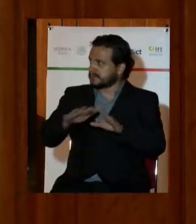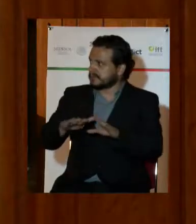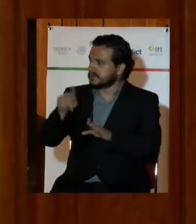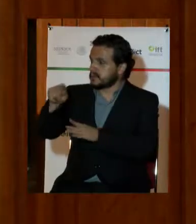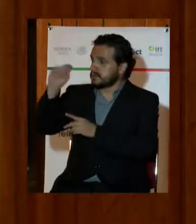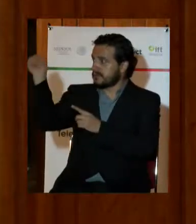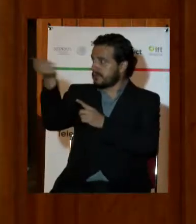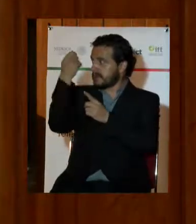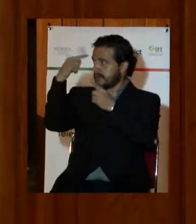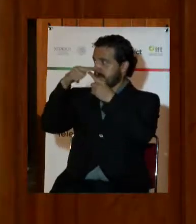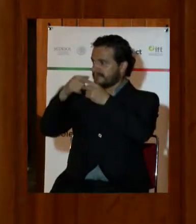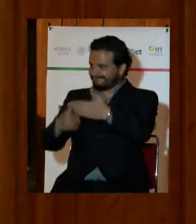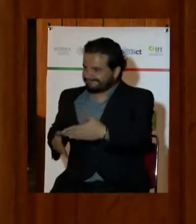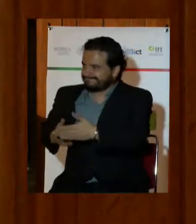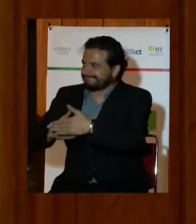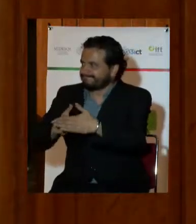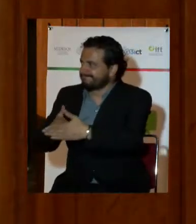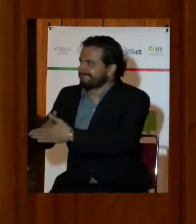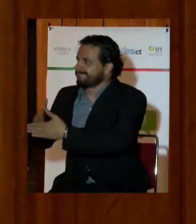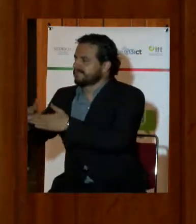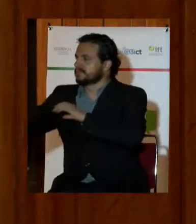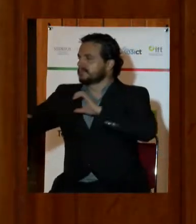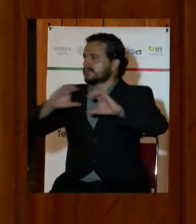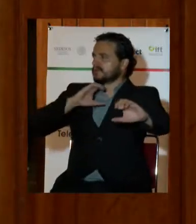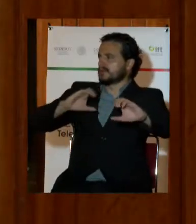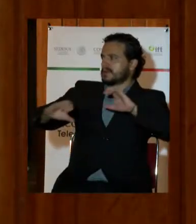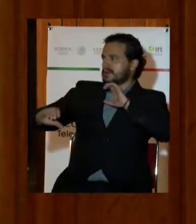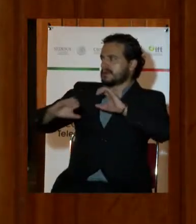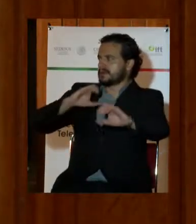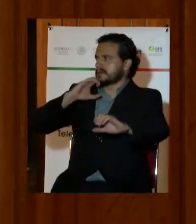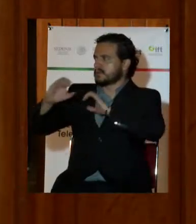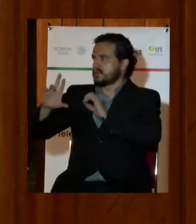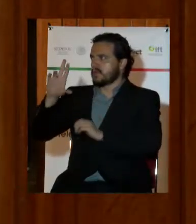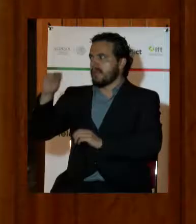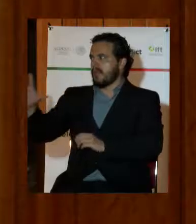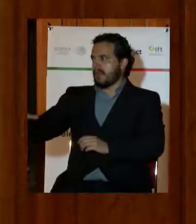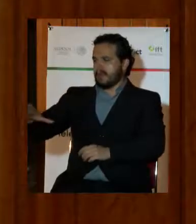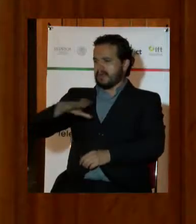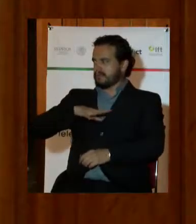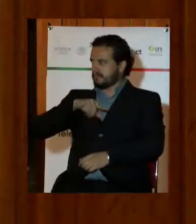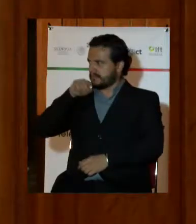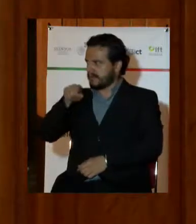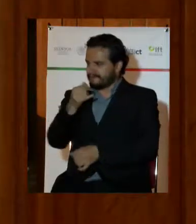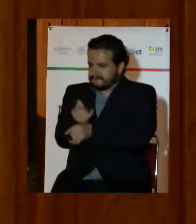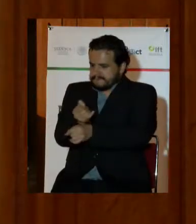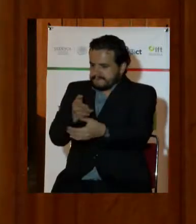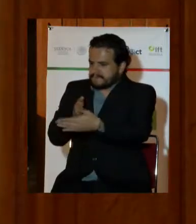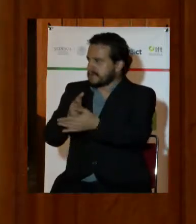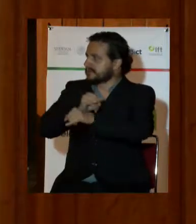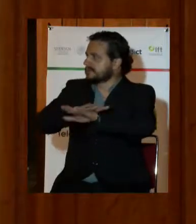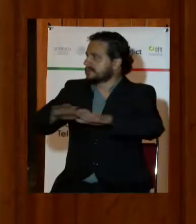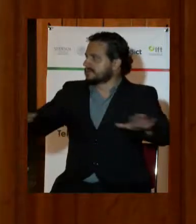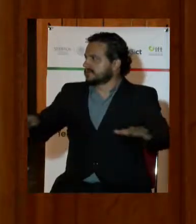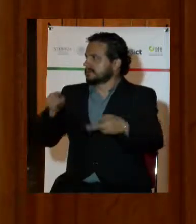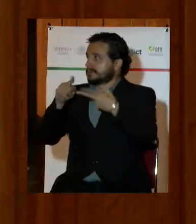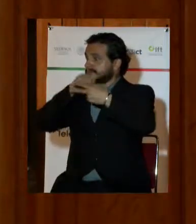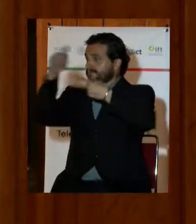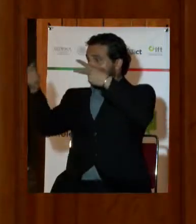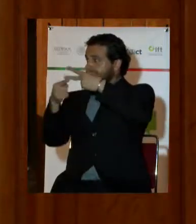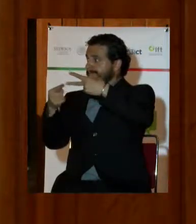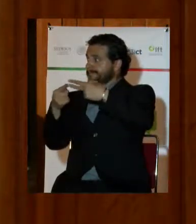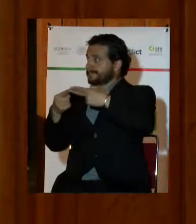de comunicación, que esto es cuando no se tiene acceso a la información. Y otra es una barrera tecnológica, que